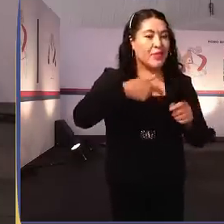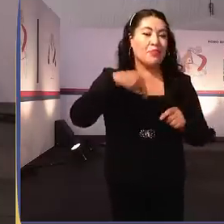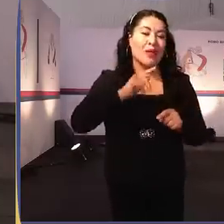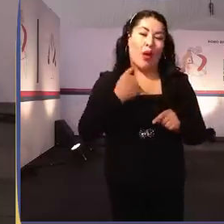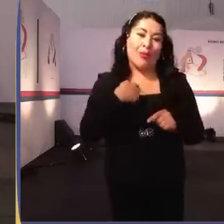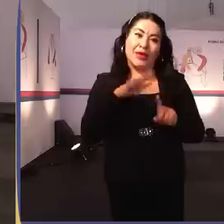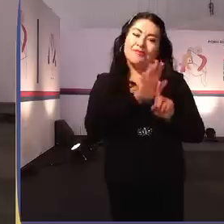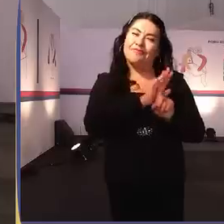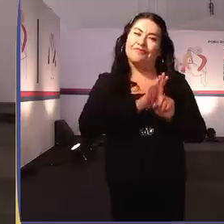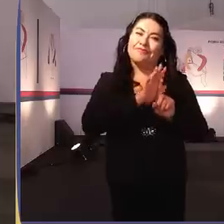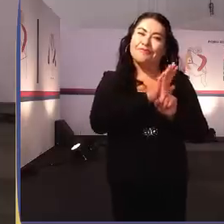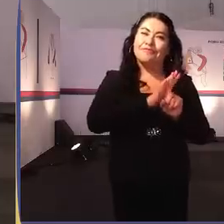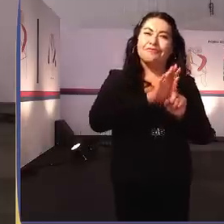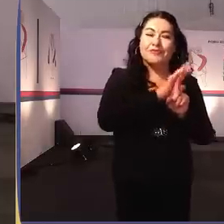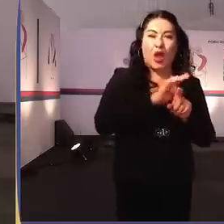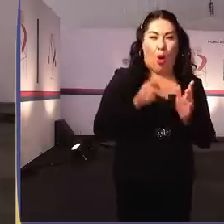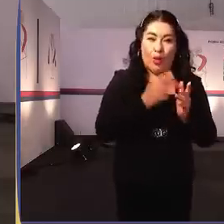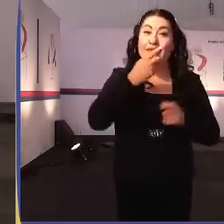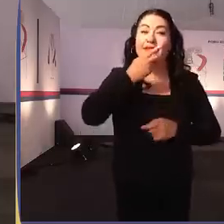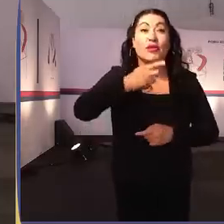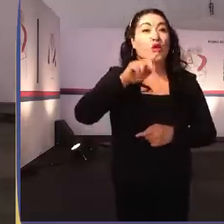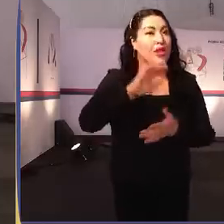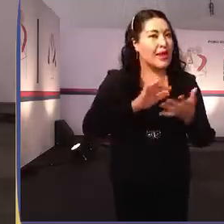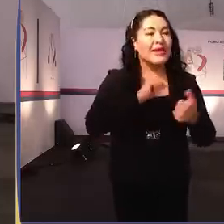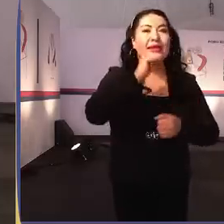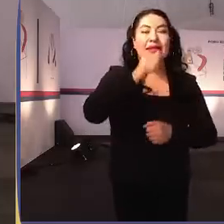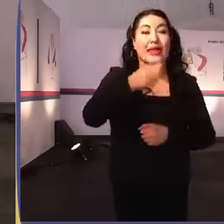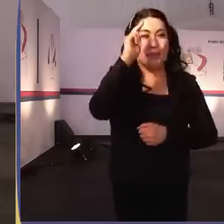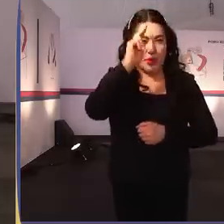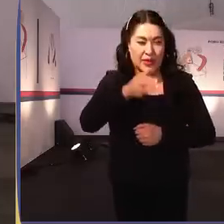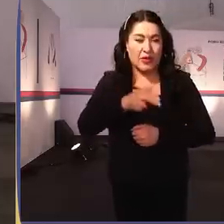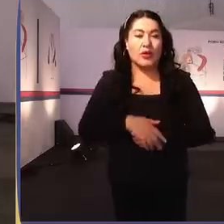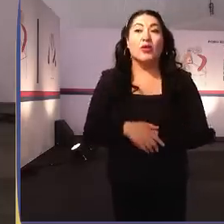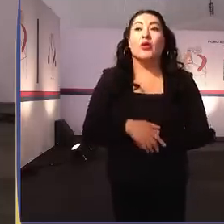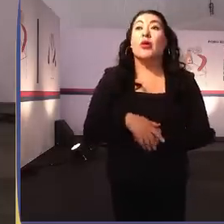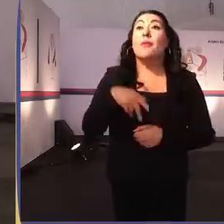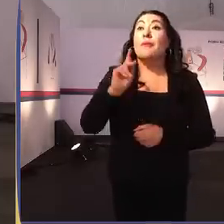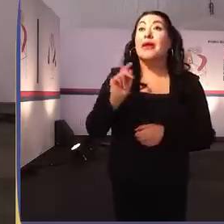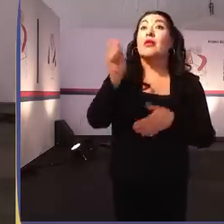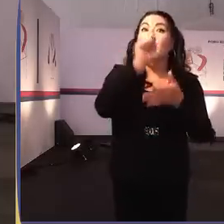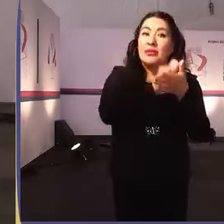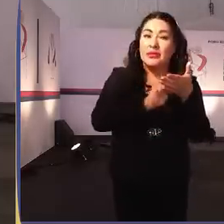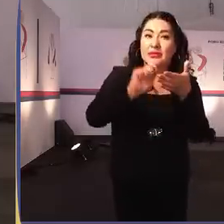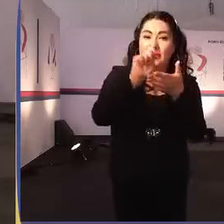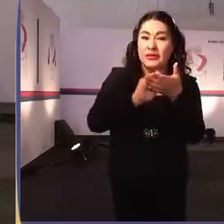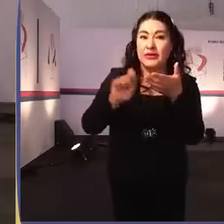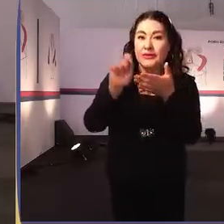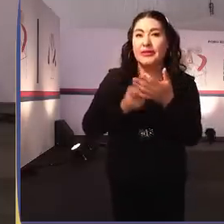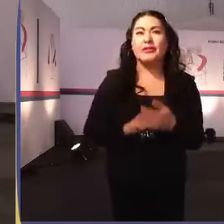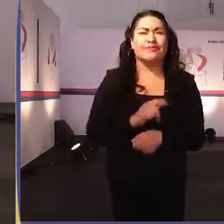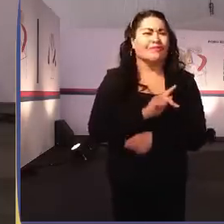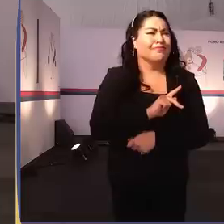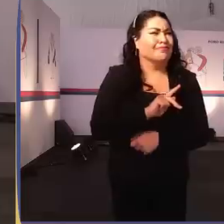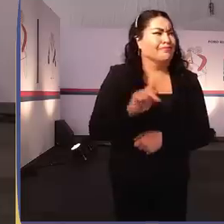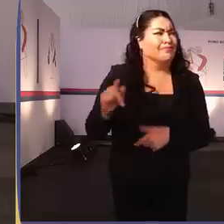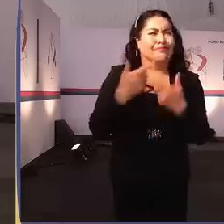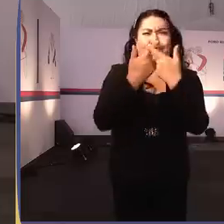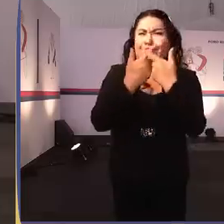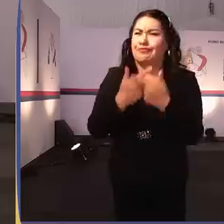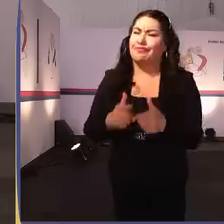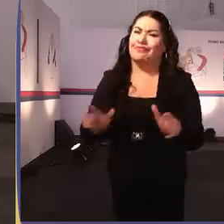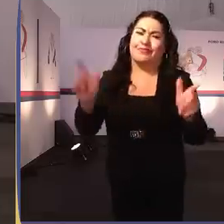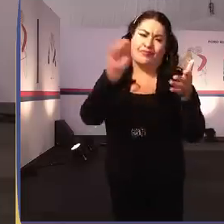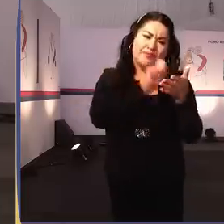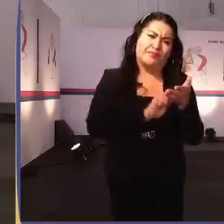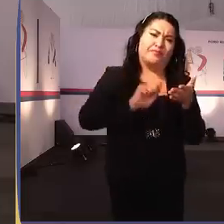convenciendo, pero voy a seguir insistiendo que no lean. Pero sí les voy a pedir que escriban. Escriban todo lo que quieran. Total, no